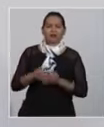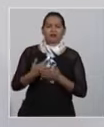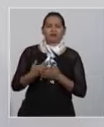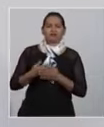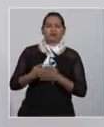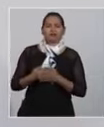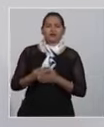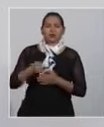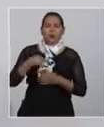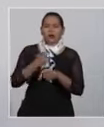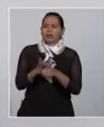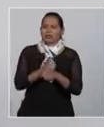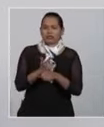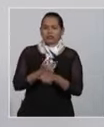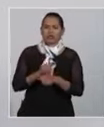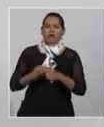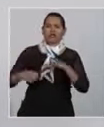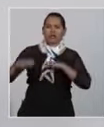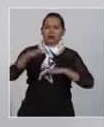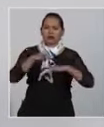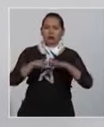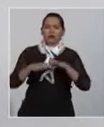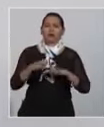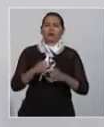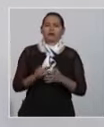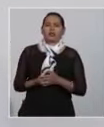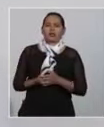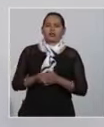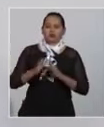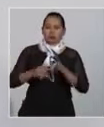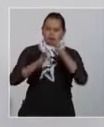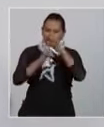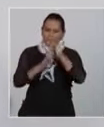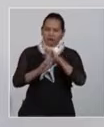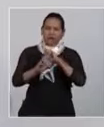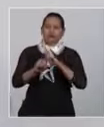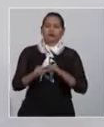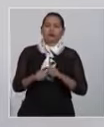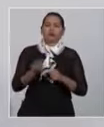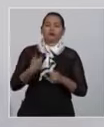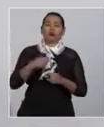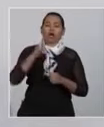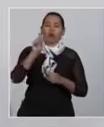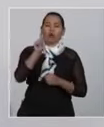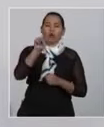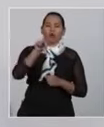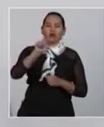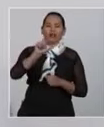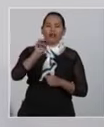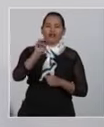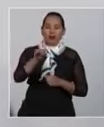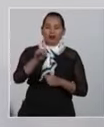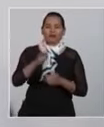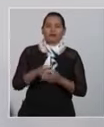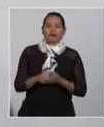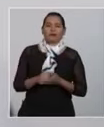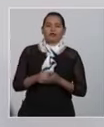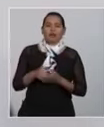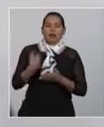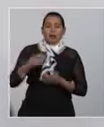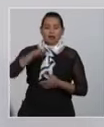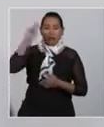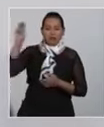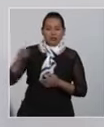soy un licenciado en economía, con mención honorífica, porque yo sí me titulé, por la Facultad de Economía de la UNAM. Tengo un posgrado en negocios internacionales. Además,